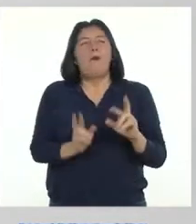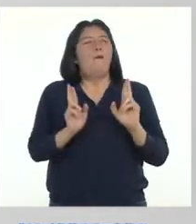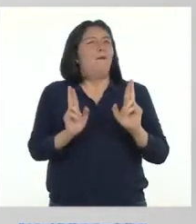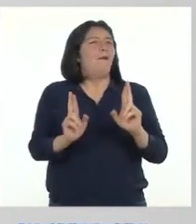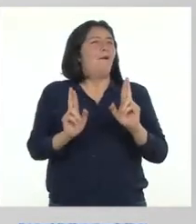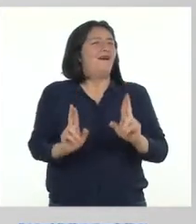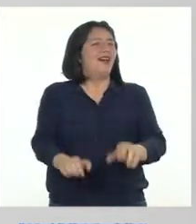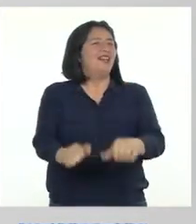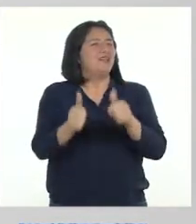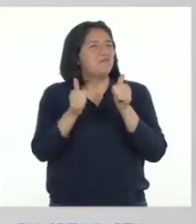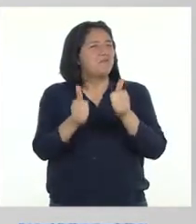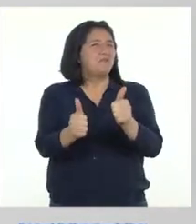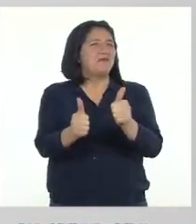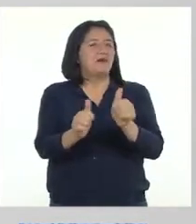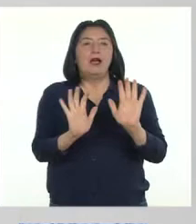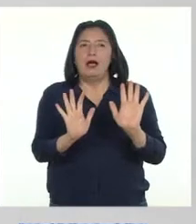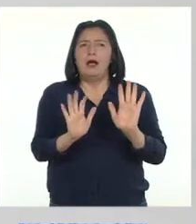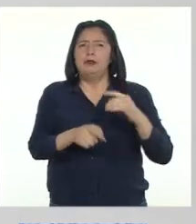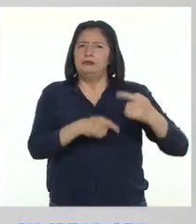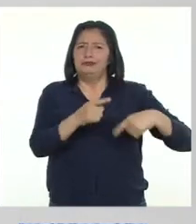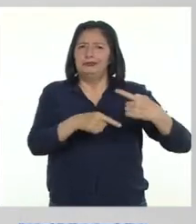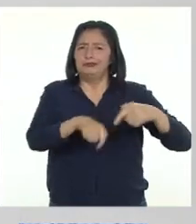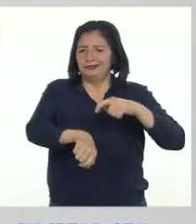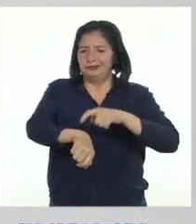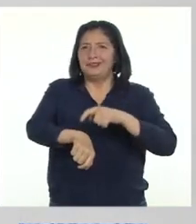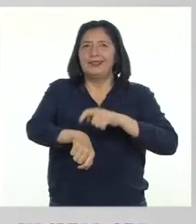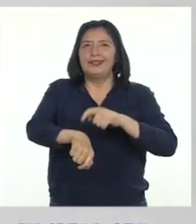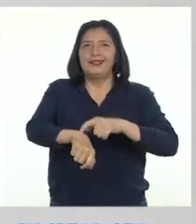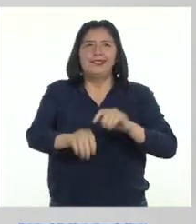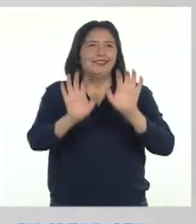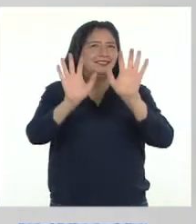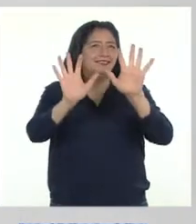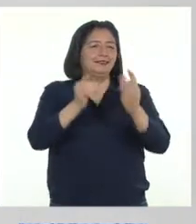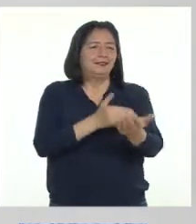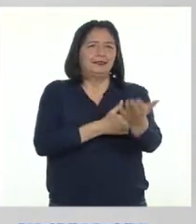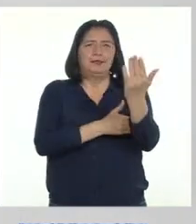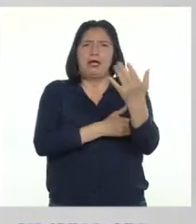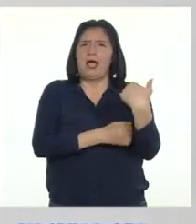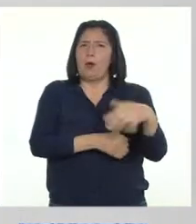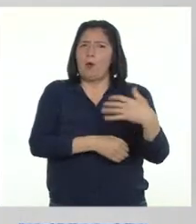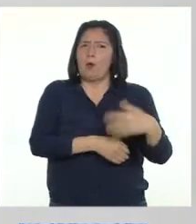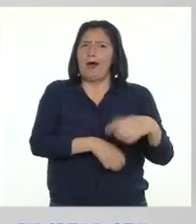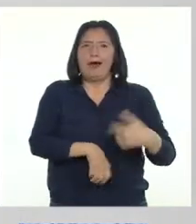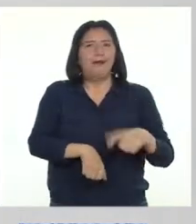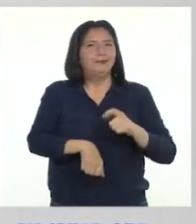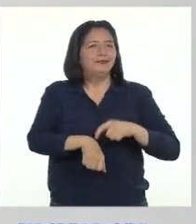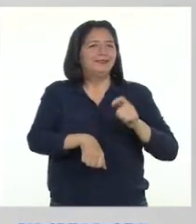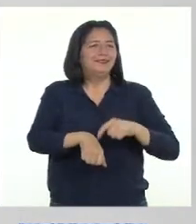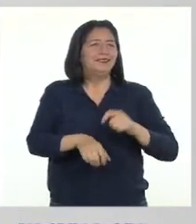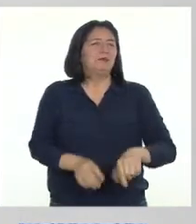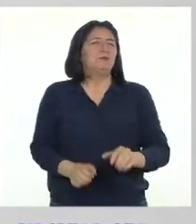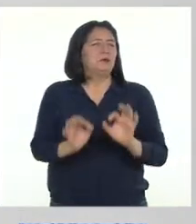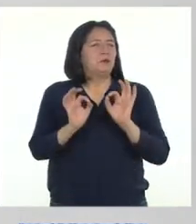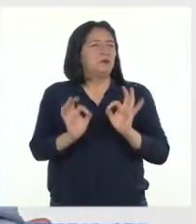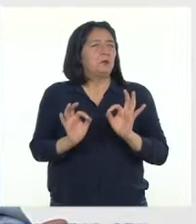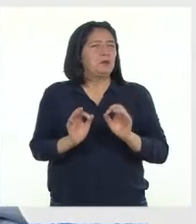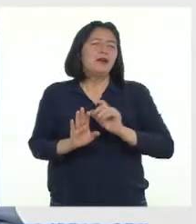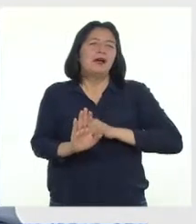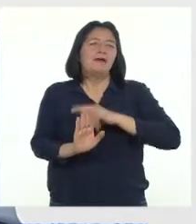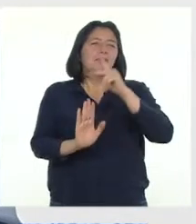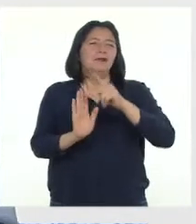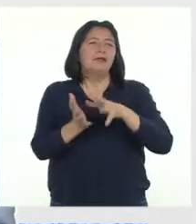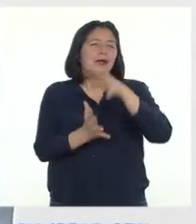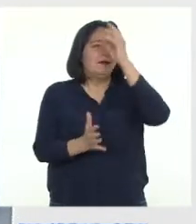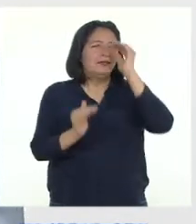Espero que súper bien. Como todos los días, a las 10 de la mañana es hora de un súper programa de Aprendo en Casa,